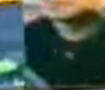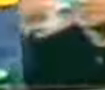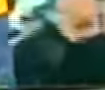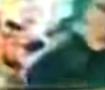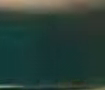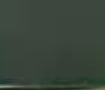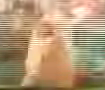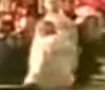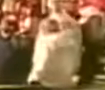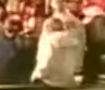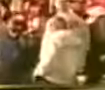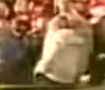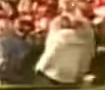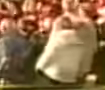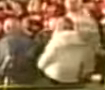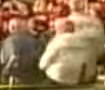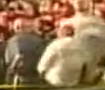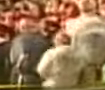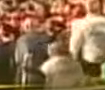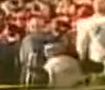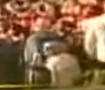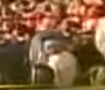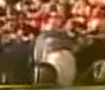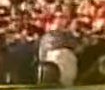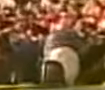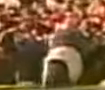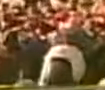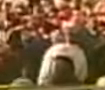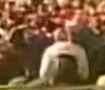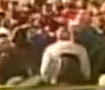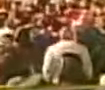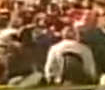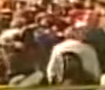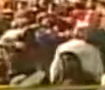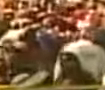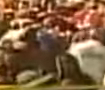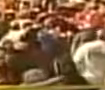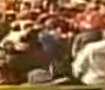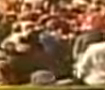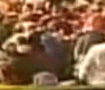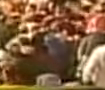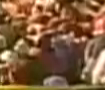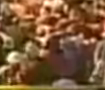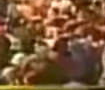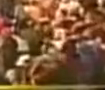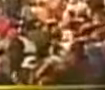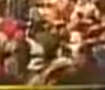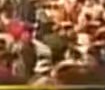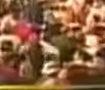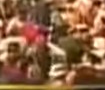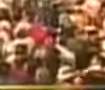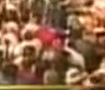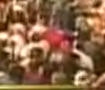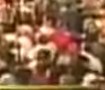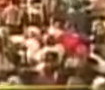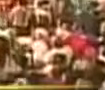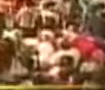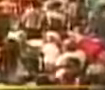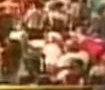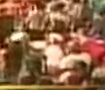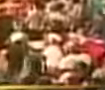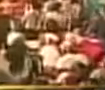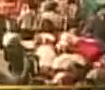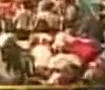del conocimiento y la gran misión Pachamama para proteger el medio ambiente y todo lo que viene siendo